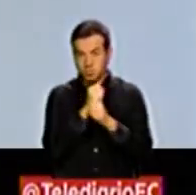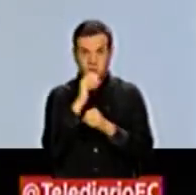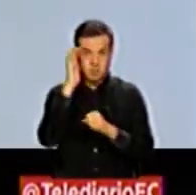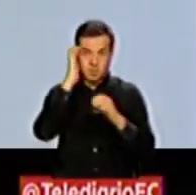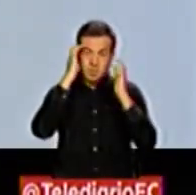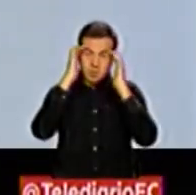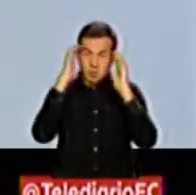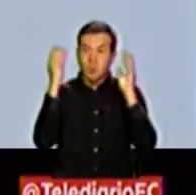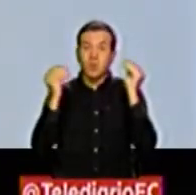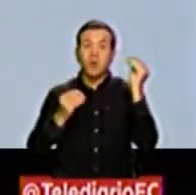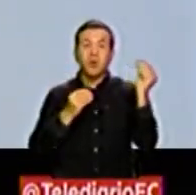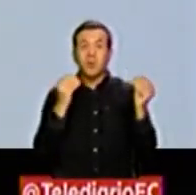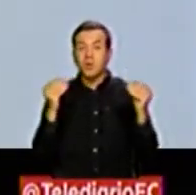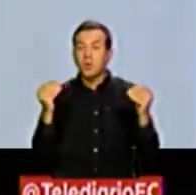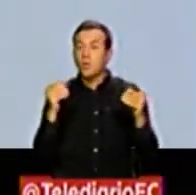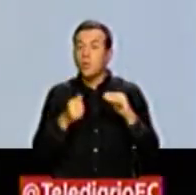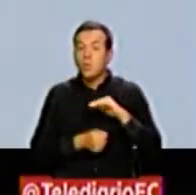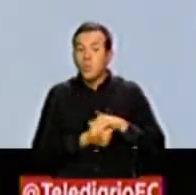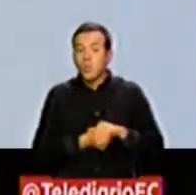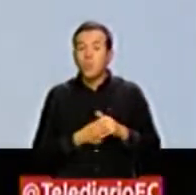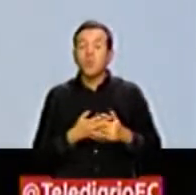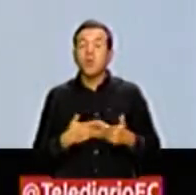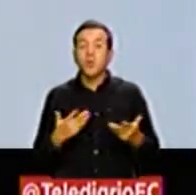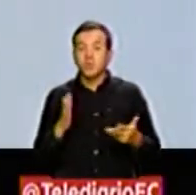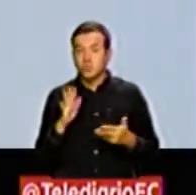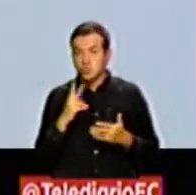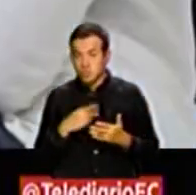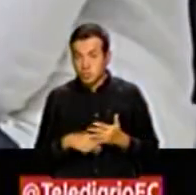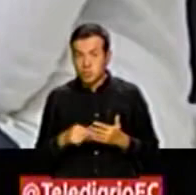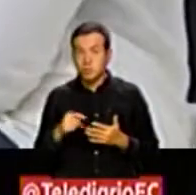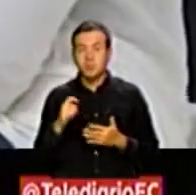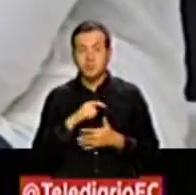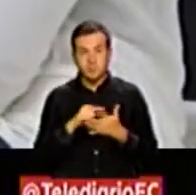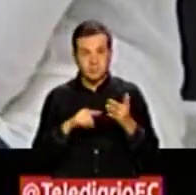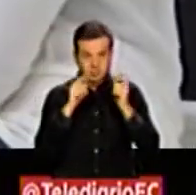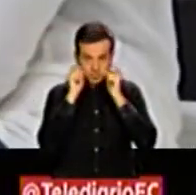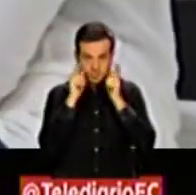preocuparse del cómo extraer y dónde guardar la leche para sus hijos. Javier Ceballos, Telediario.